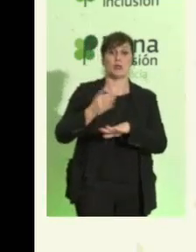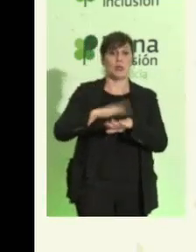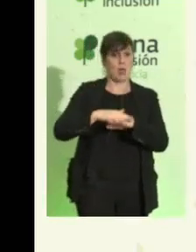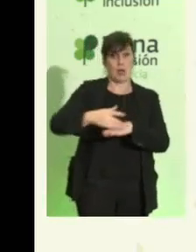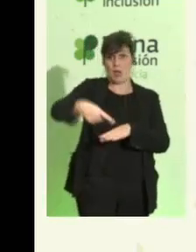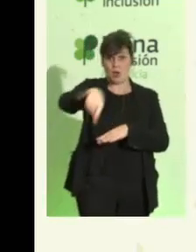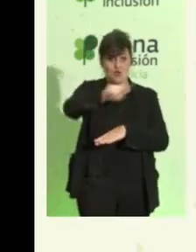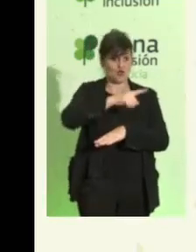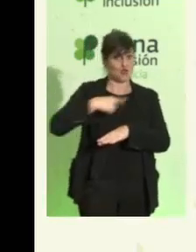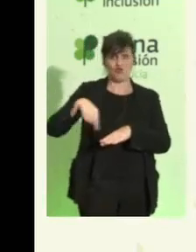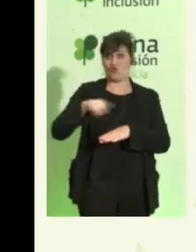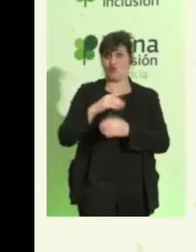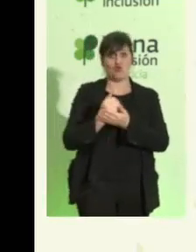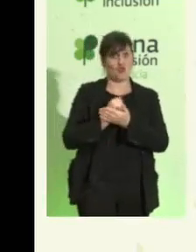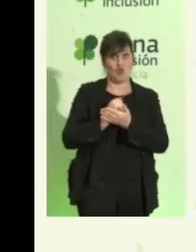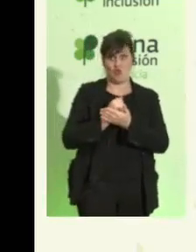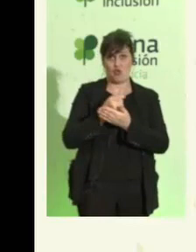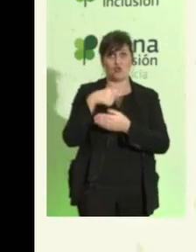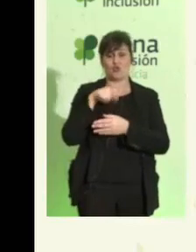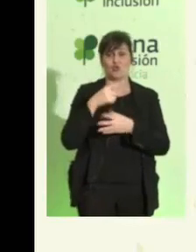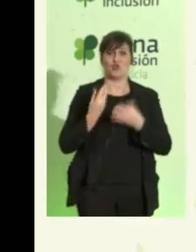vida?